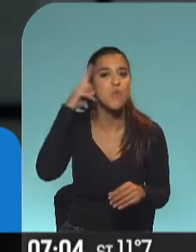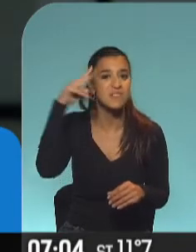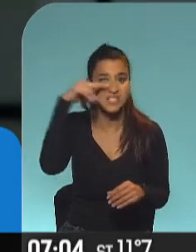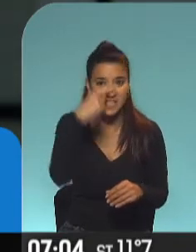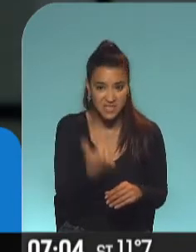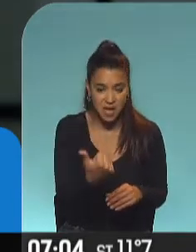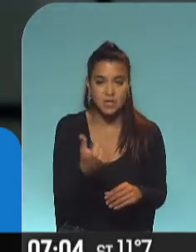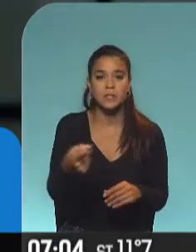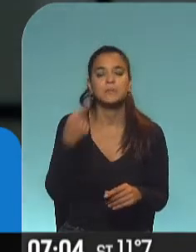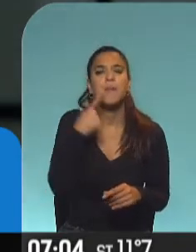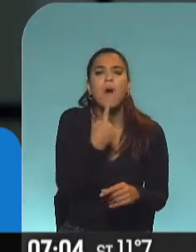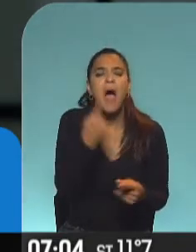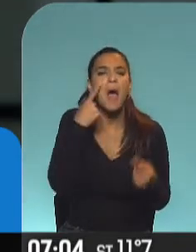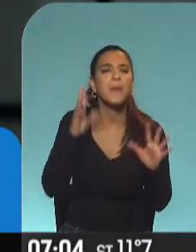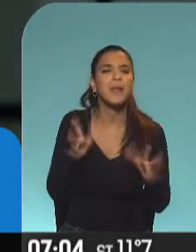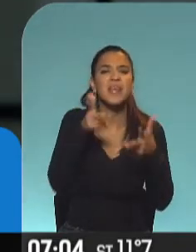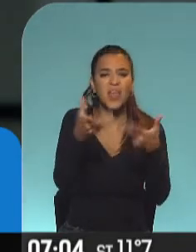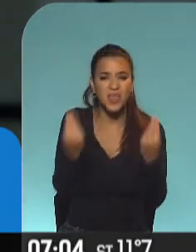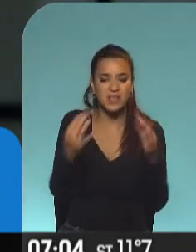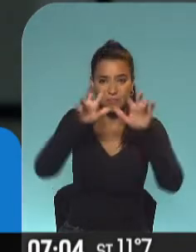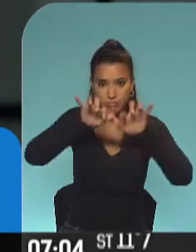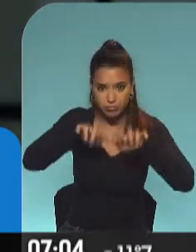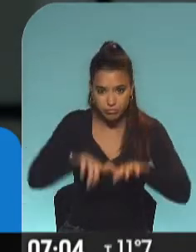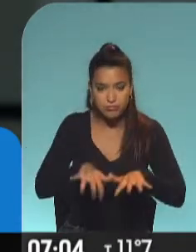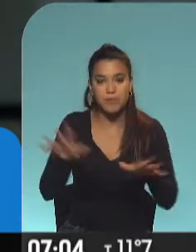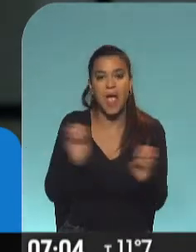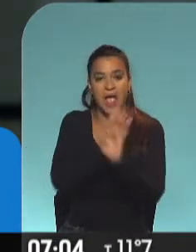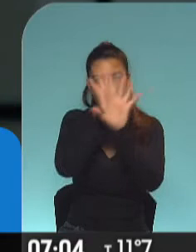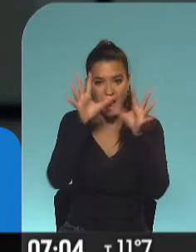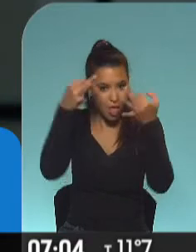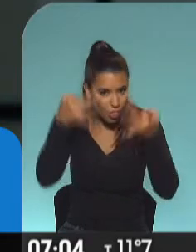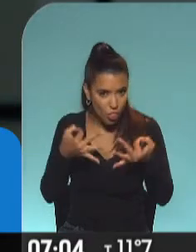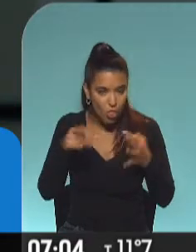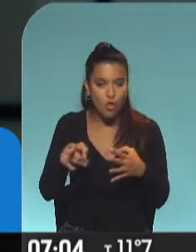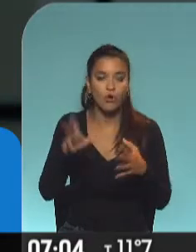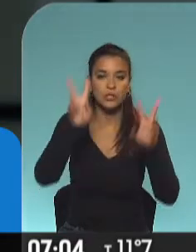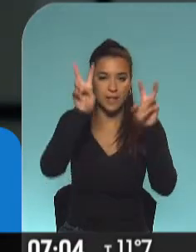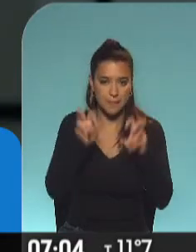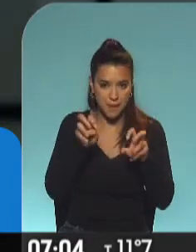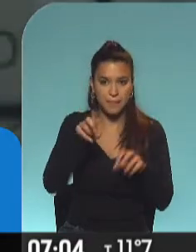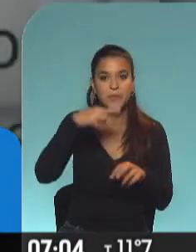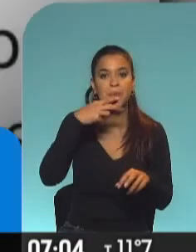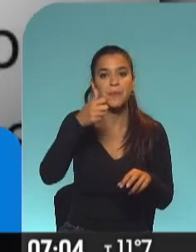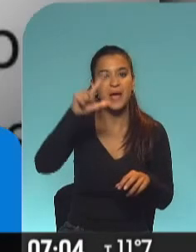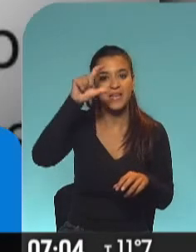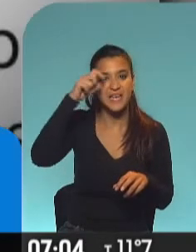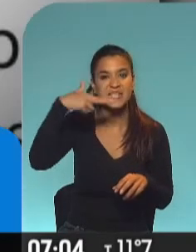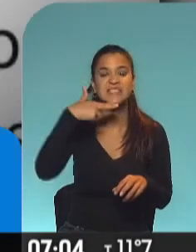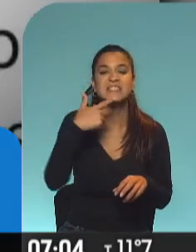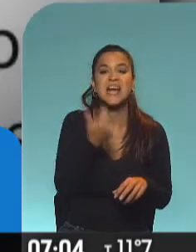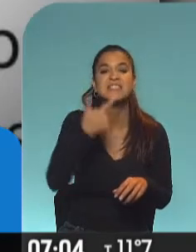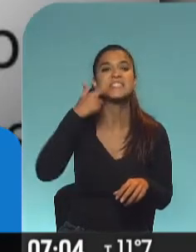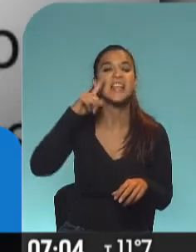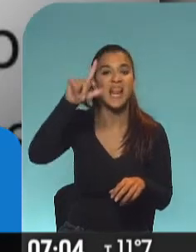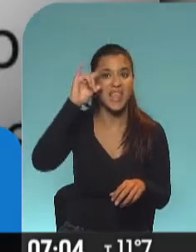a repasar lo que decía a través de sus redes sociales, aclarando precisamente este punto, Vanessa Silei, la diputada